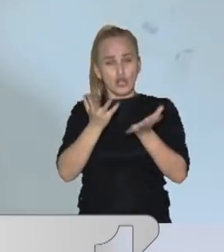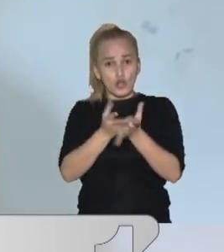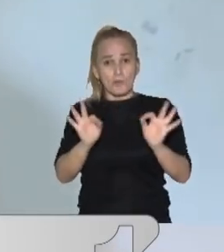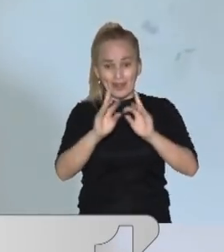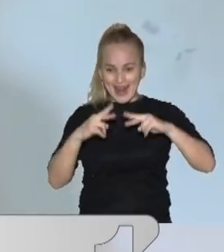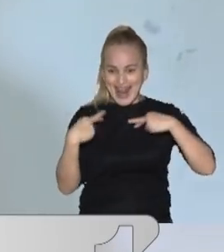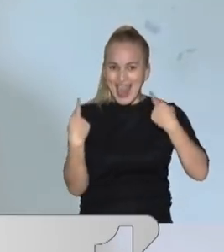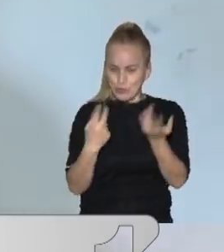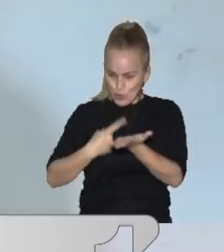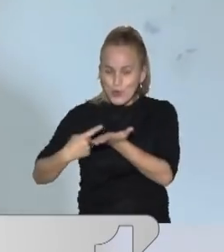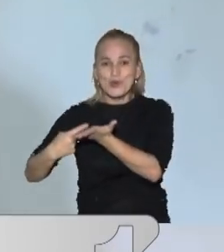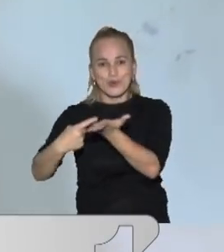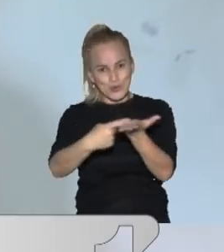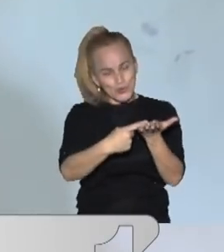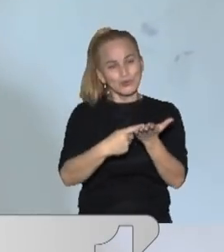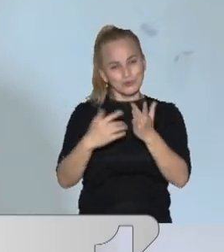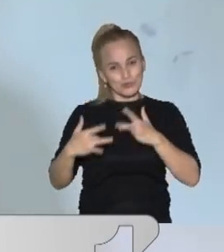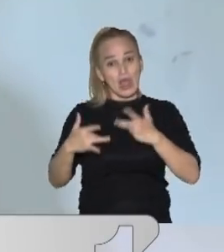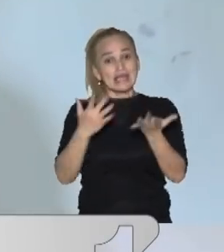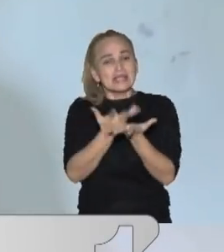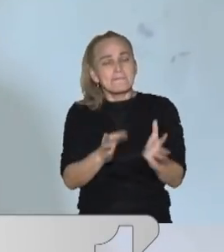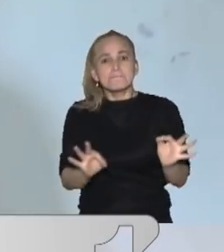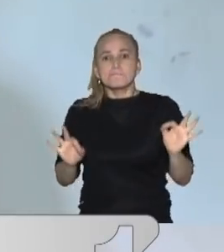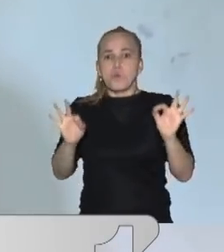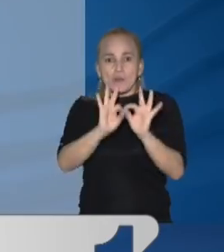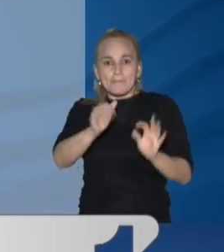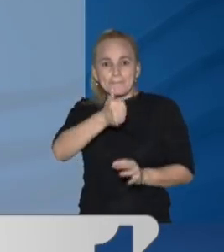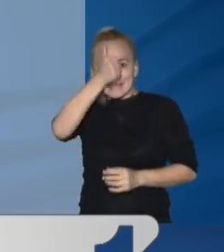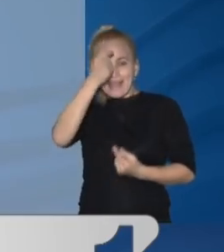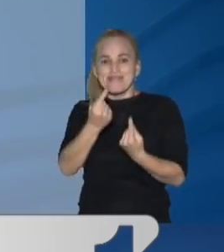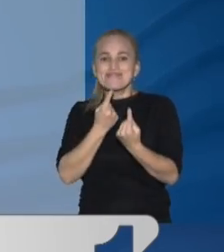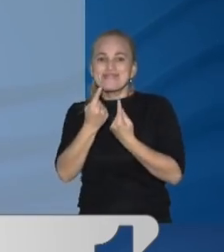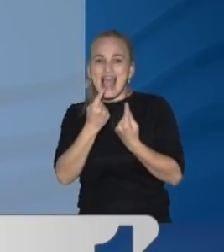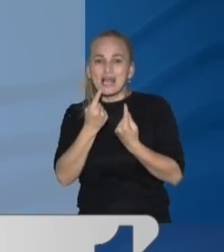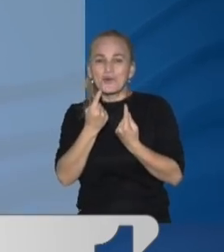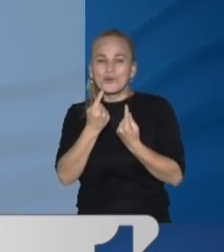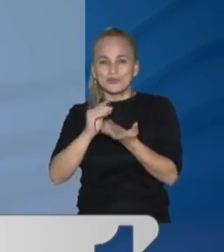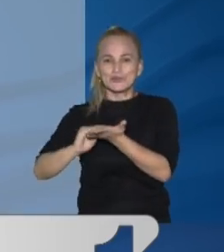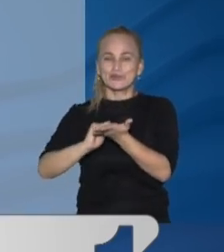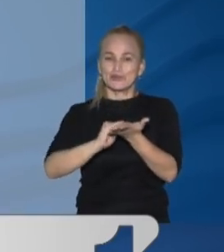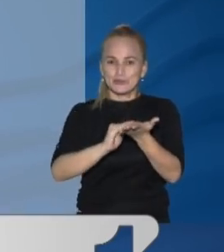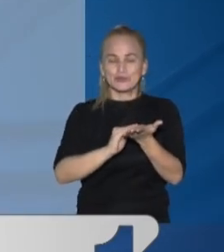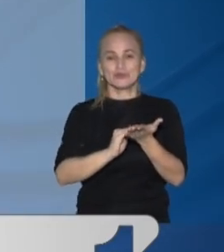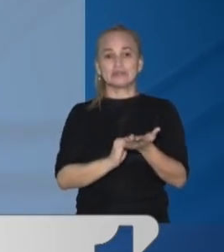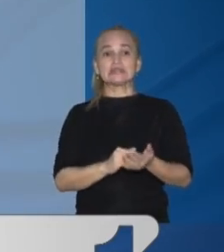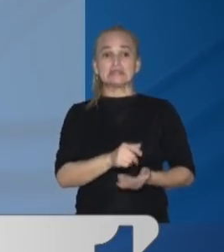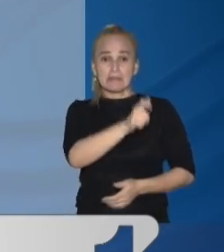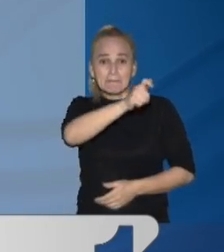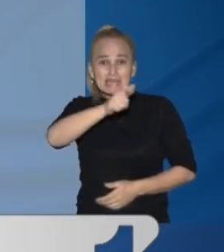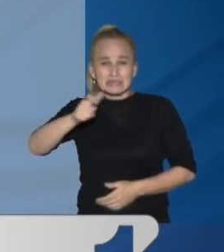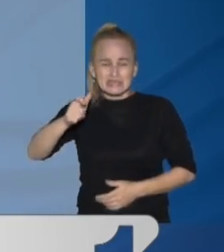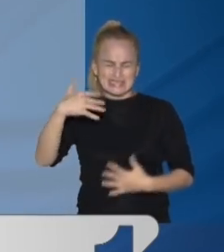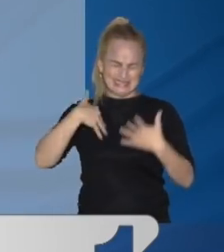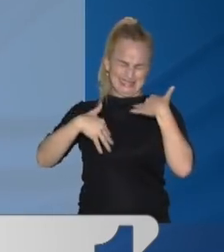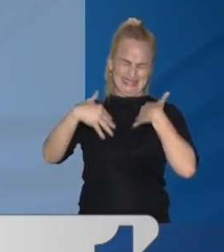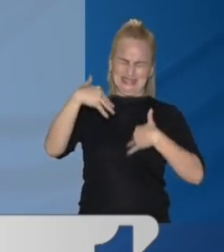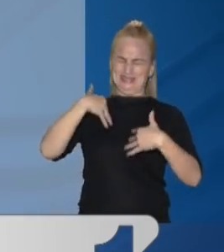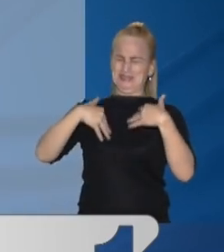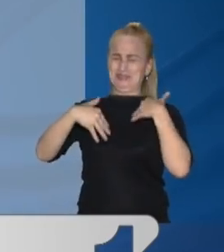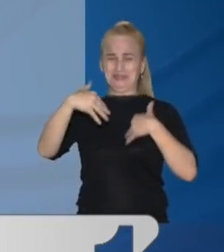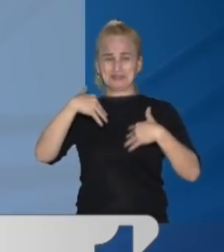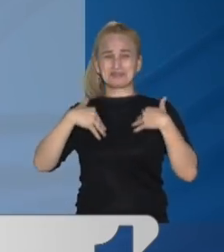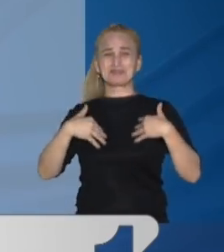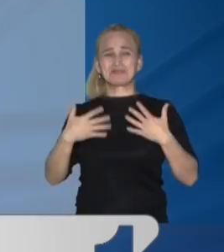mesas de diálogo. El diálogo es la principal opción para poder salir de esta situación. Varios habitantes resultaron perjudicados durante